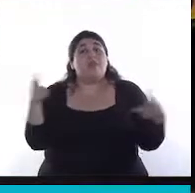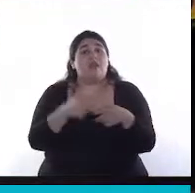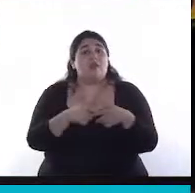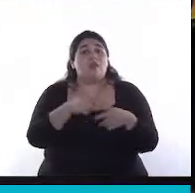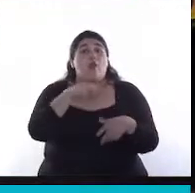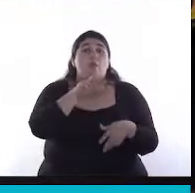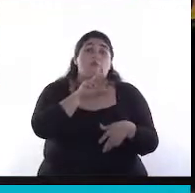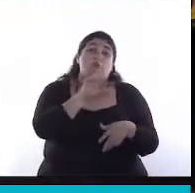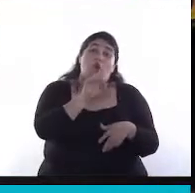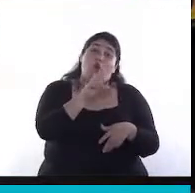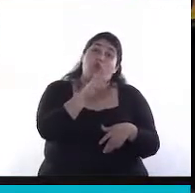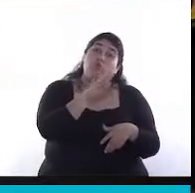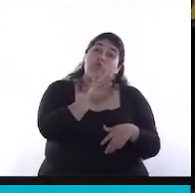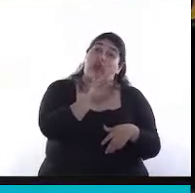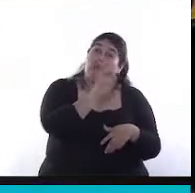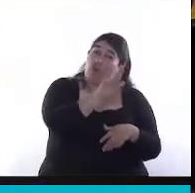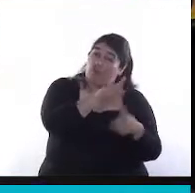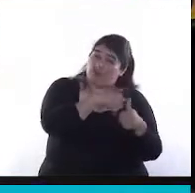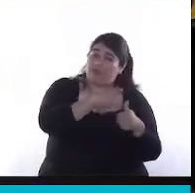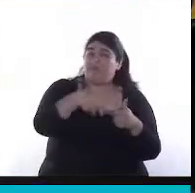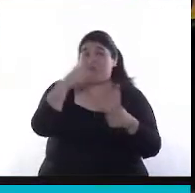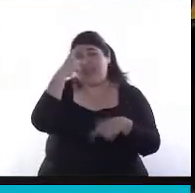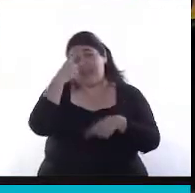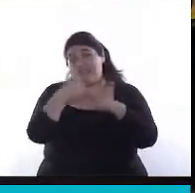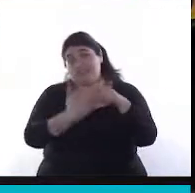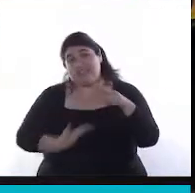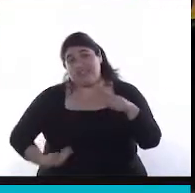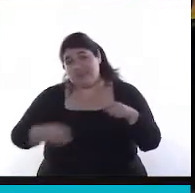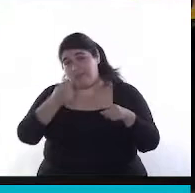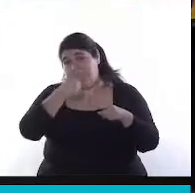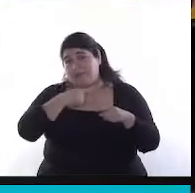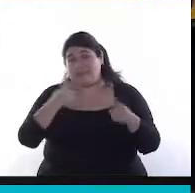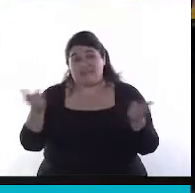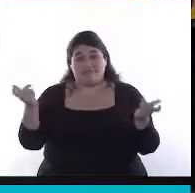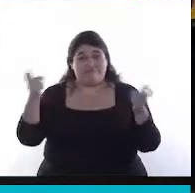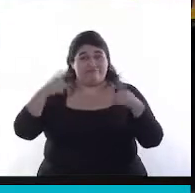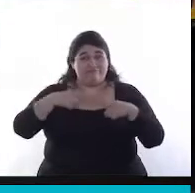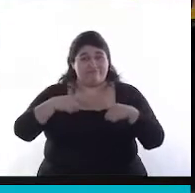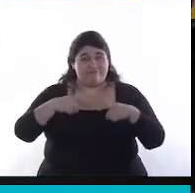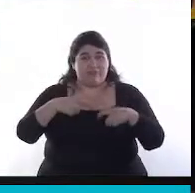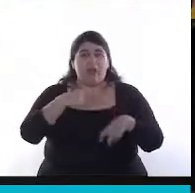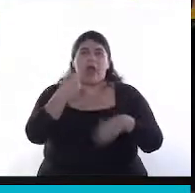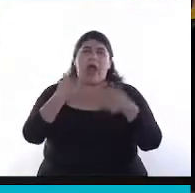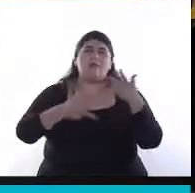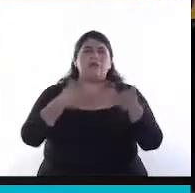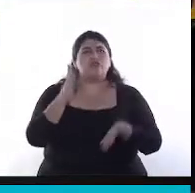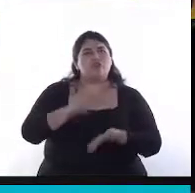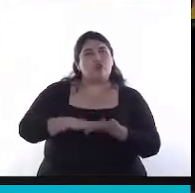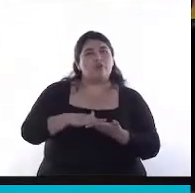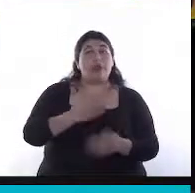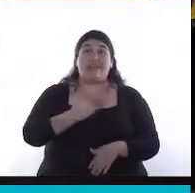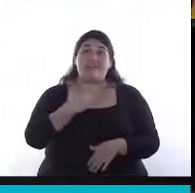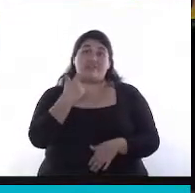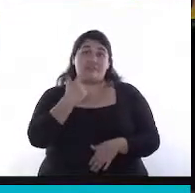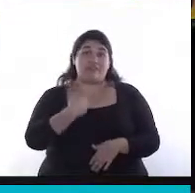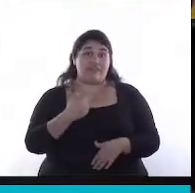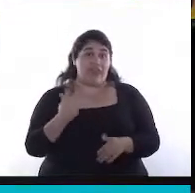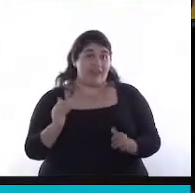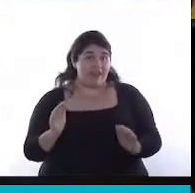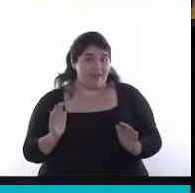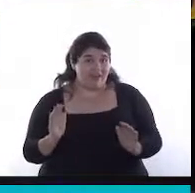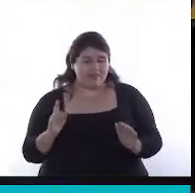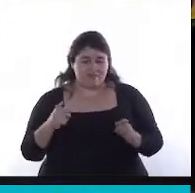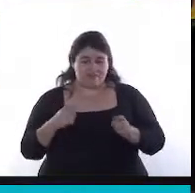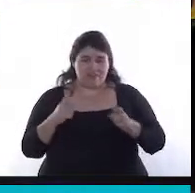y el ex presidente macri hablando de de fifa no voy a hacer ninguna